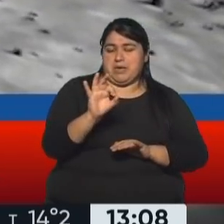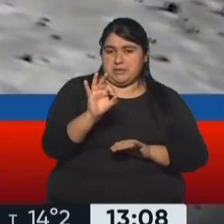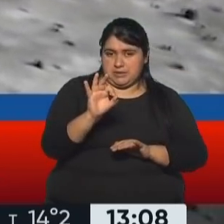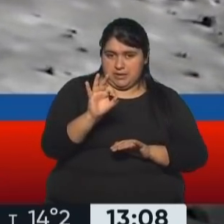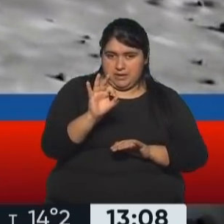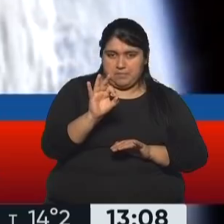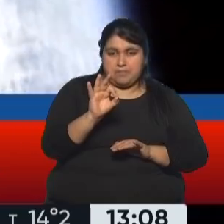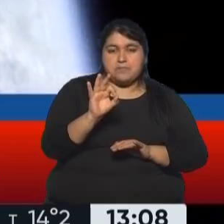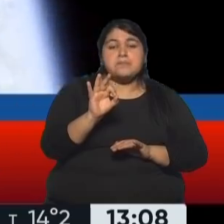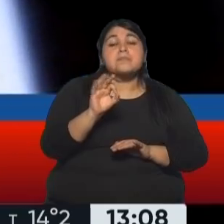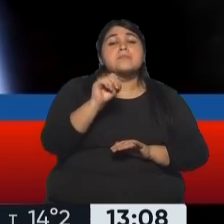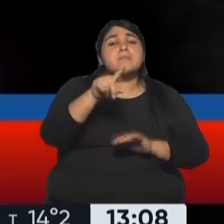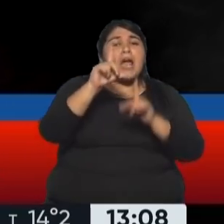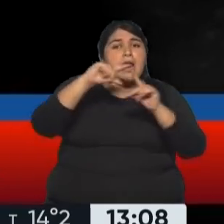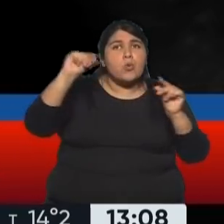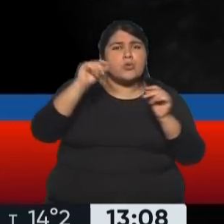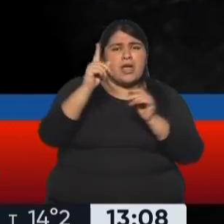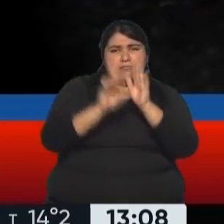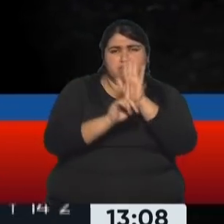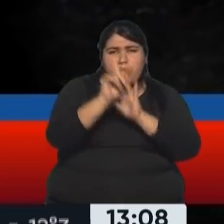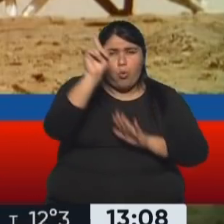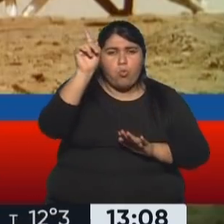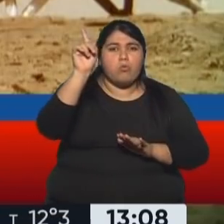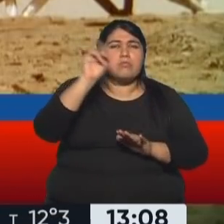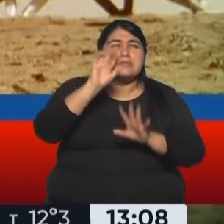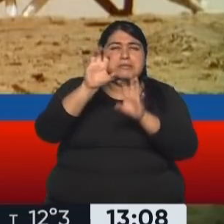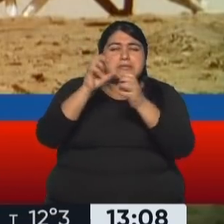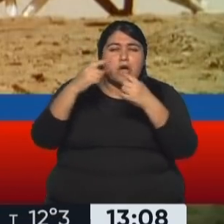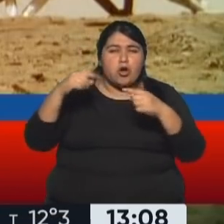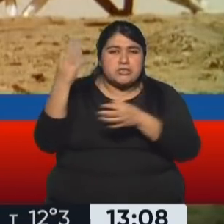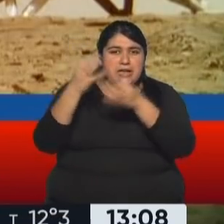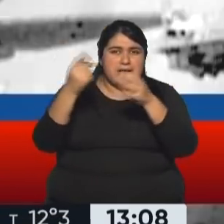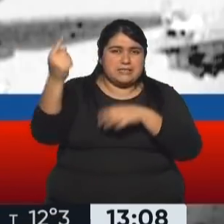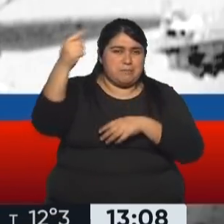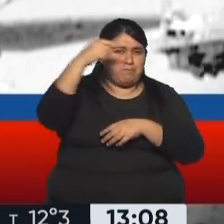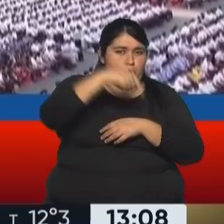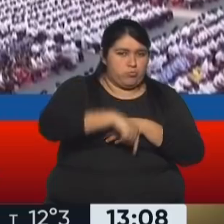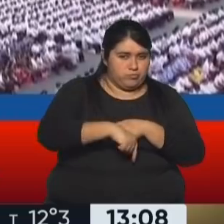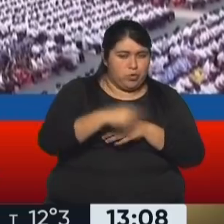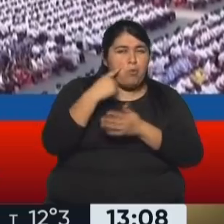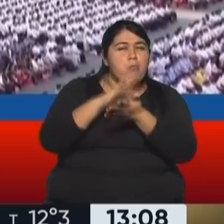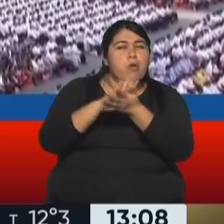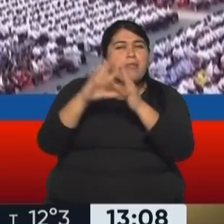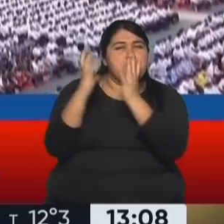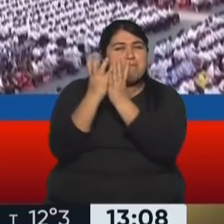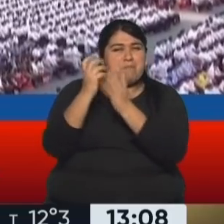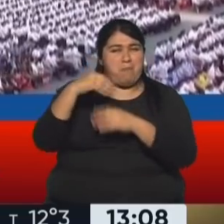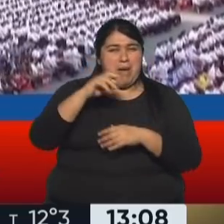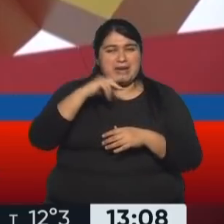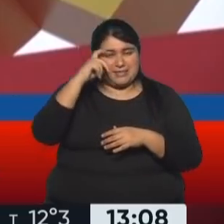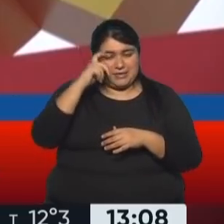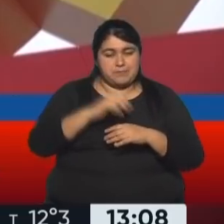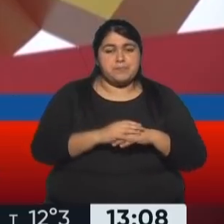no tripulada a la Luna que regresó a la Tierra con muestras del suelo lunar y otra a Marte. El Partido Comunista